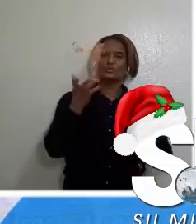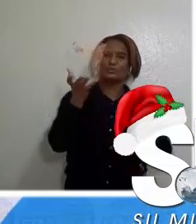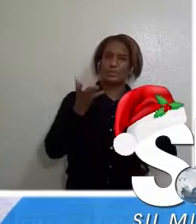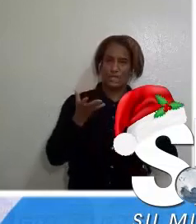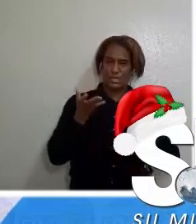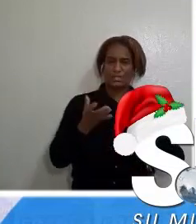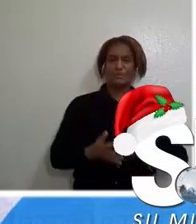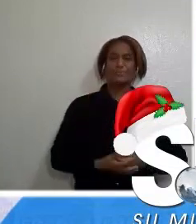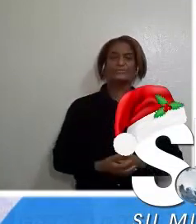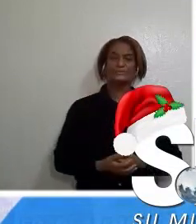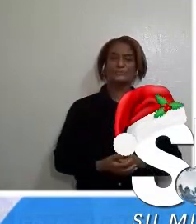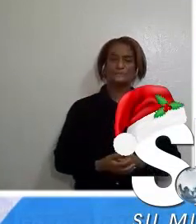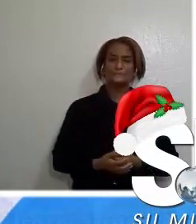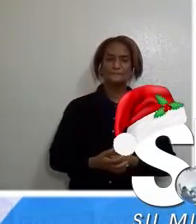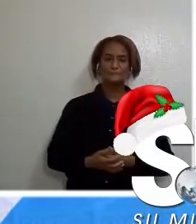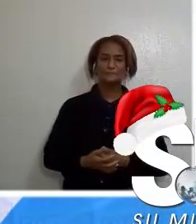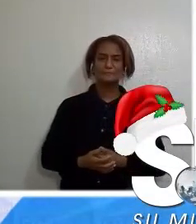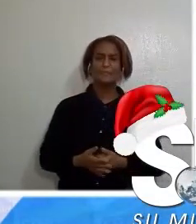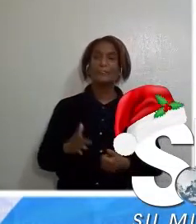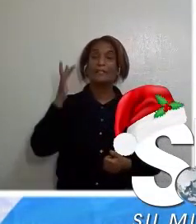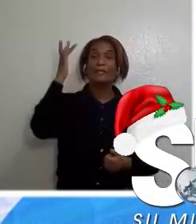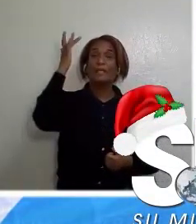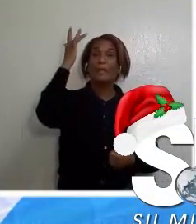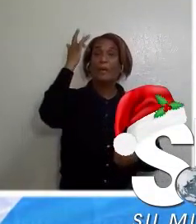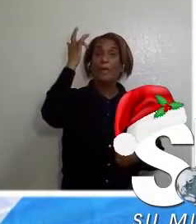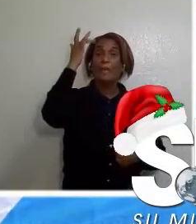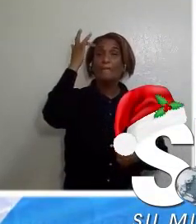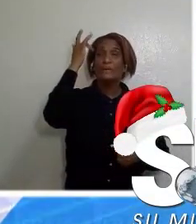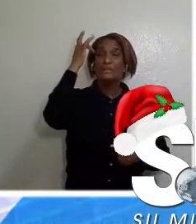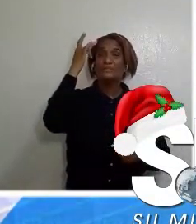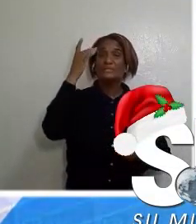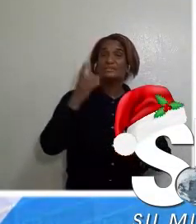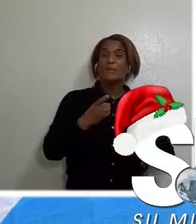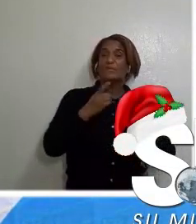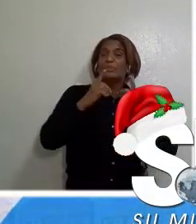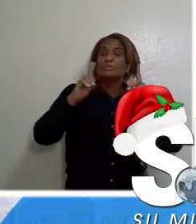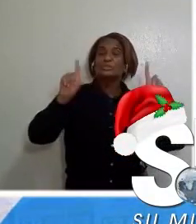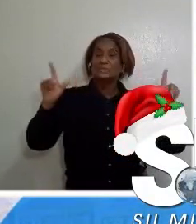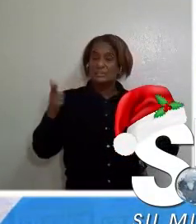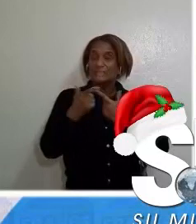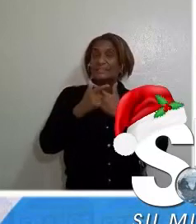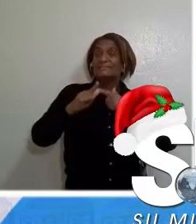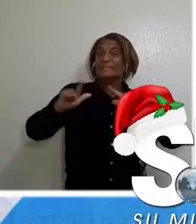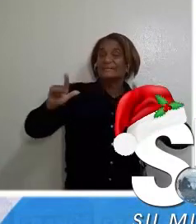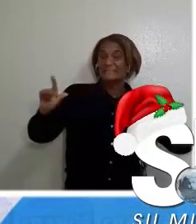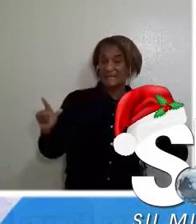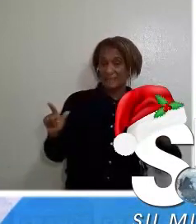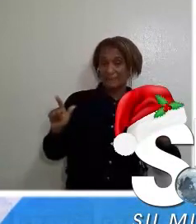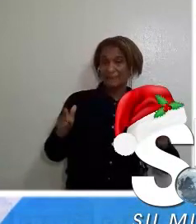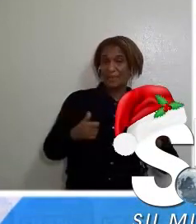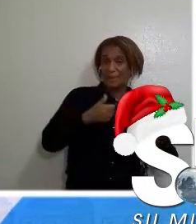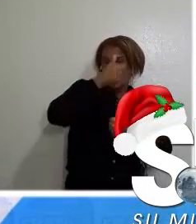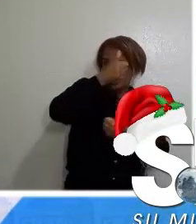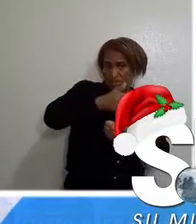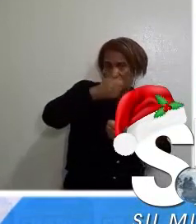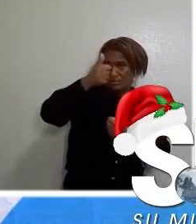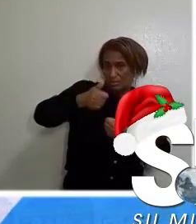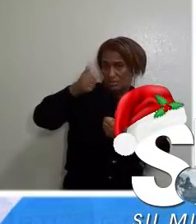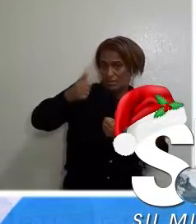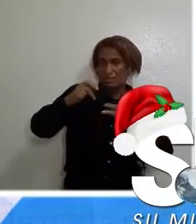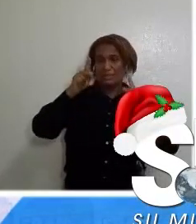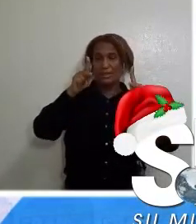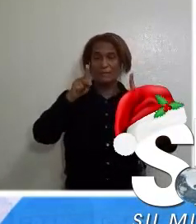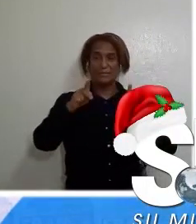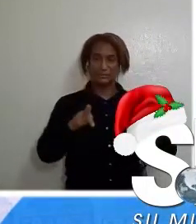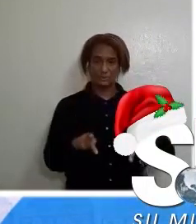sociedad y que sintoniza con amplios sectores de la sociedad dominicana el estadio olímpico Juan